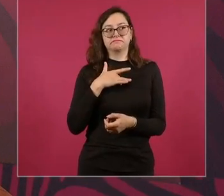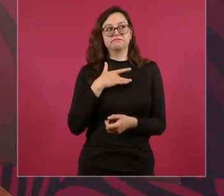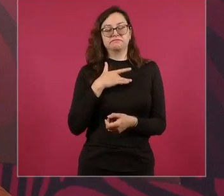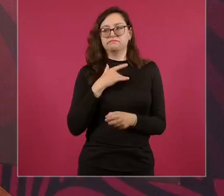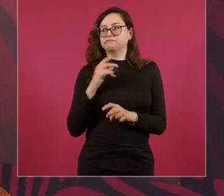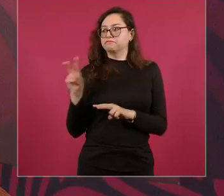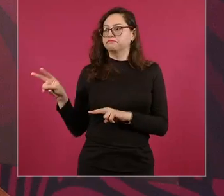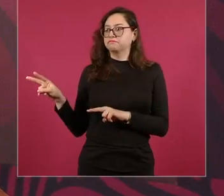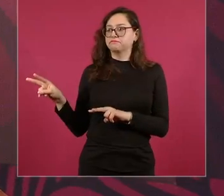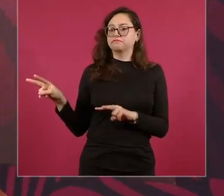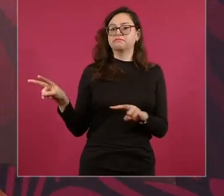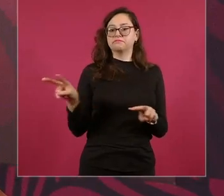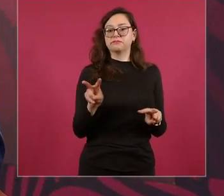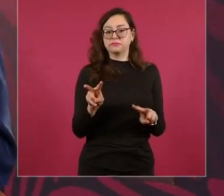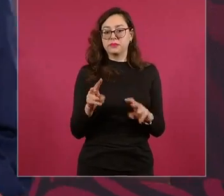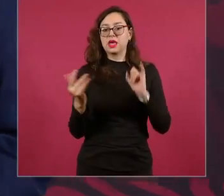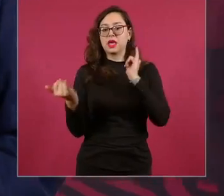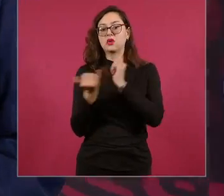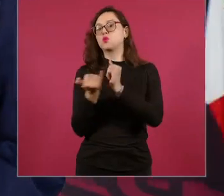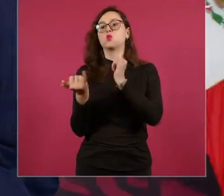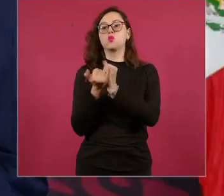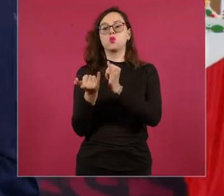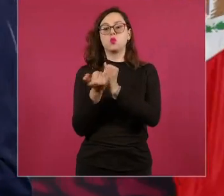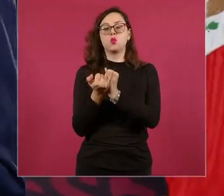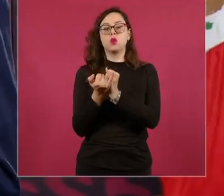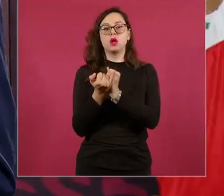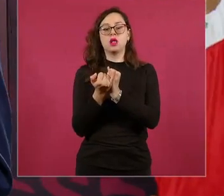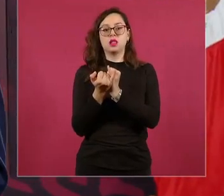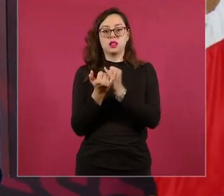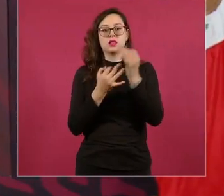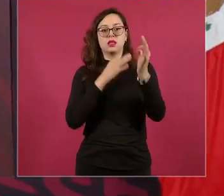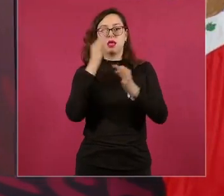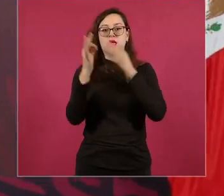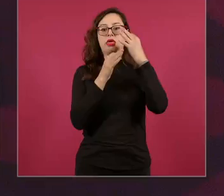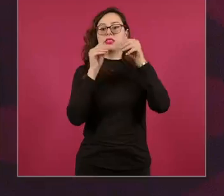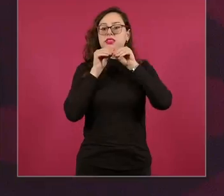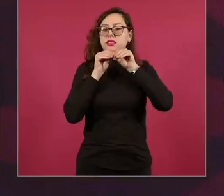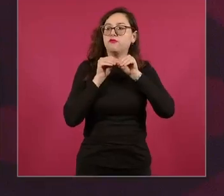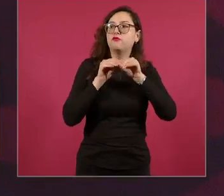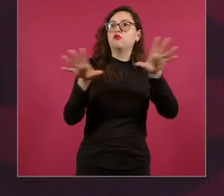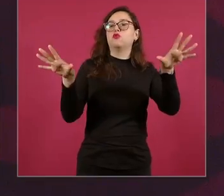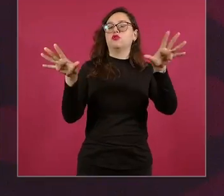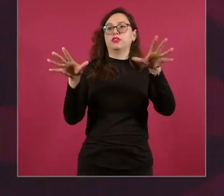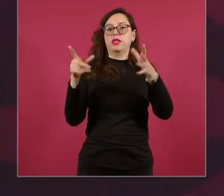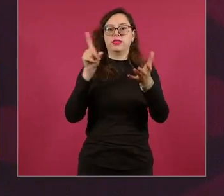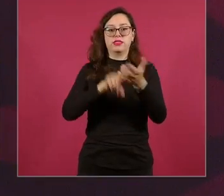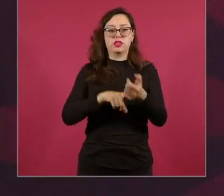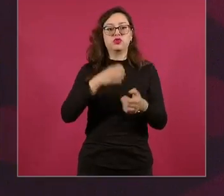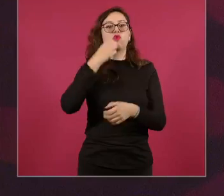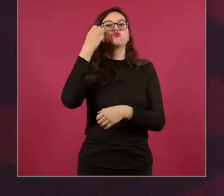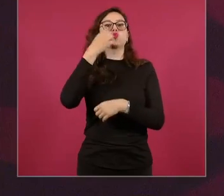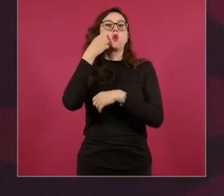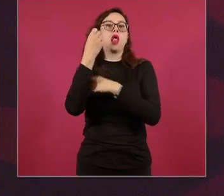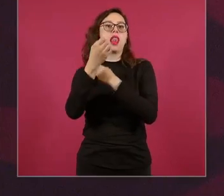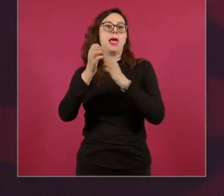auspiciando se está difundiendo en las escuelas